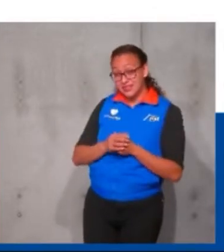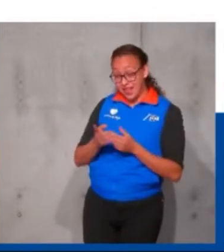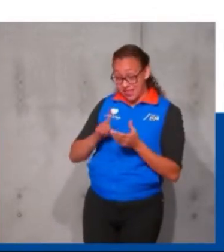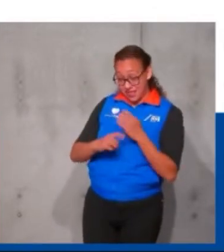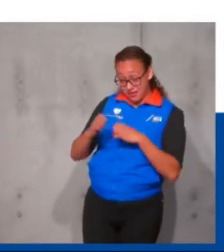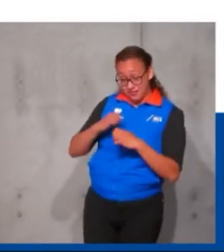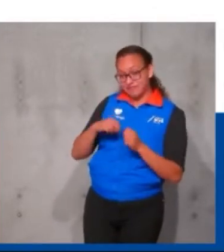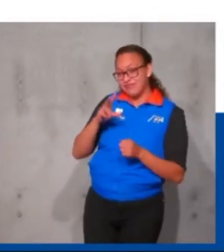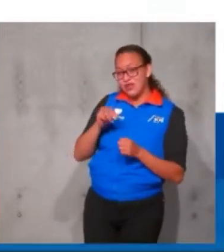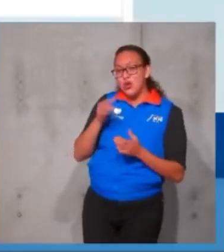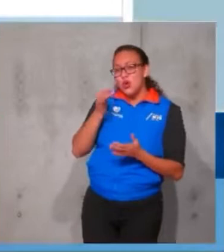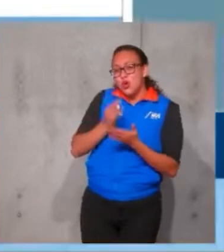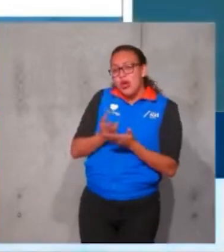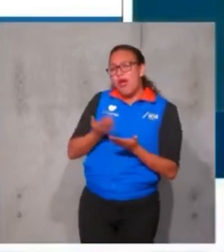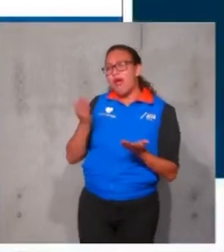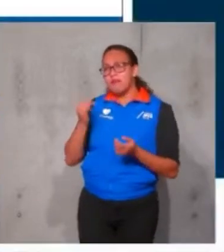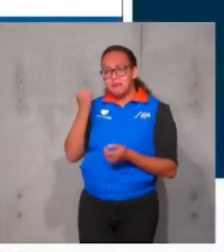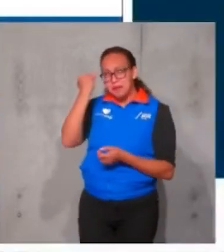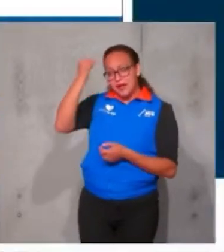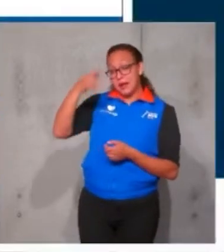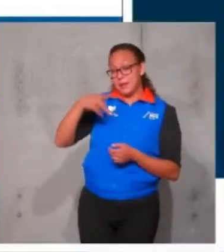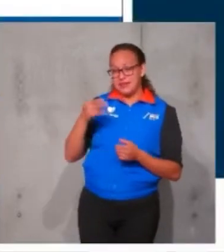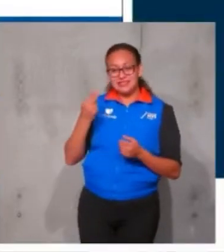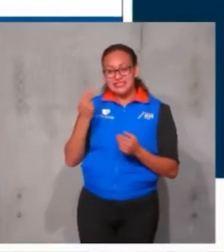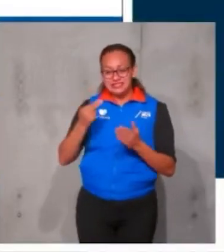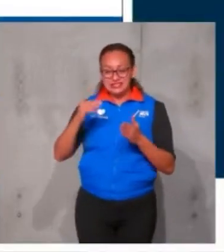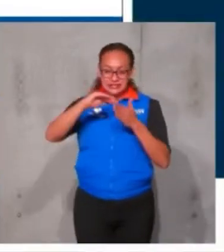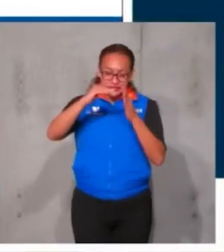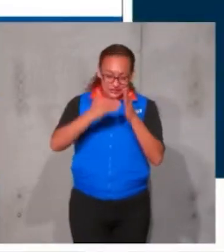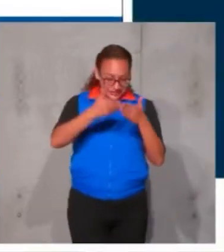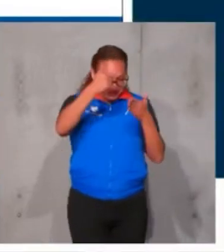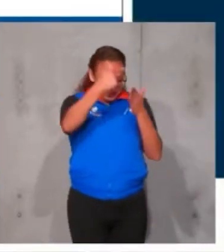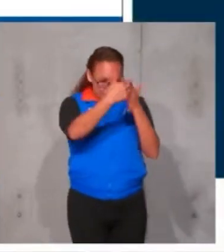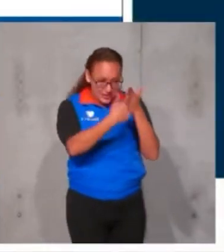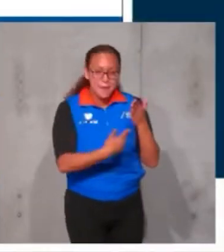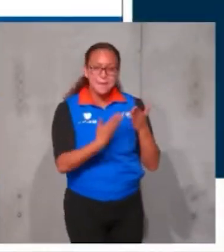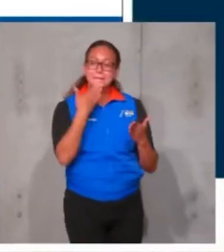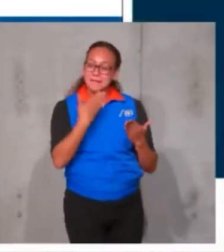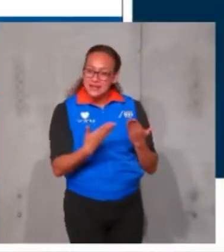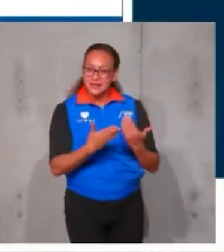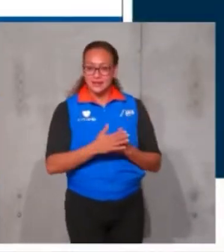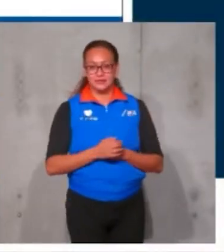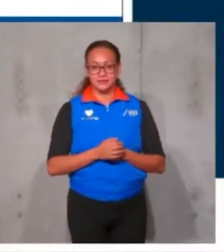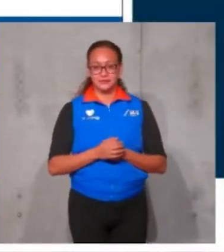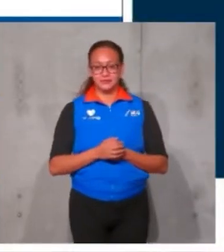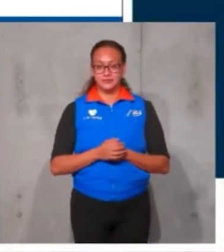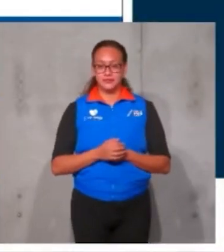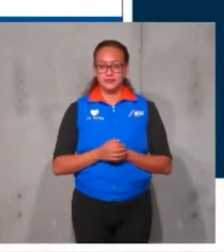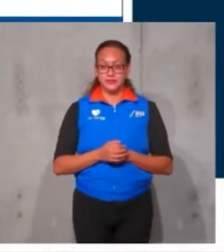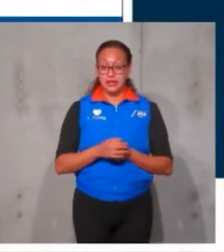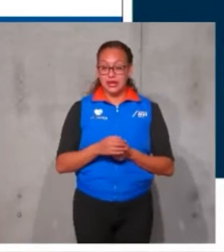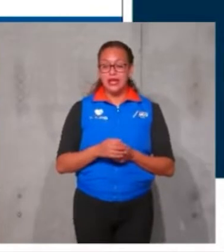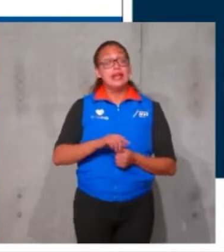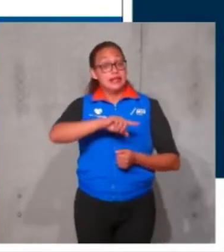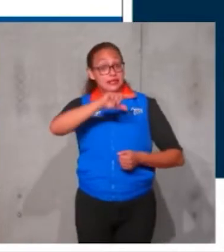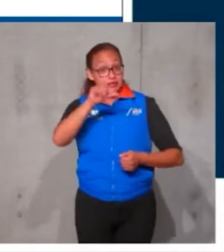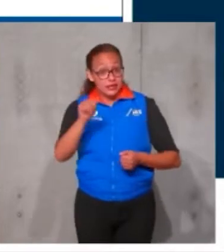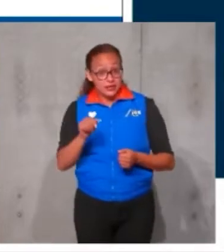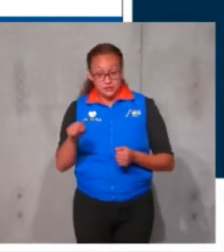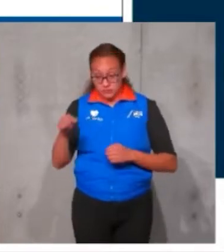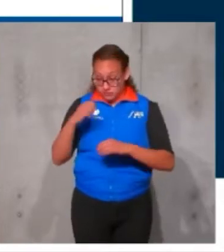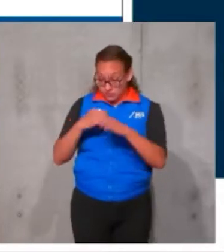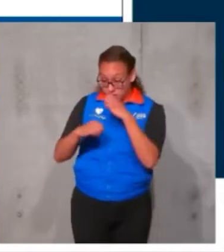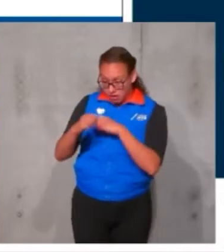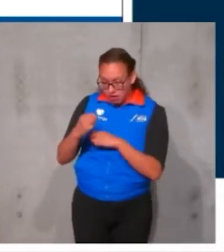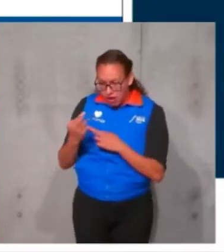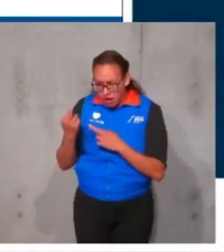core business de la empresa. Entonces, si nosotros identificamos cuáles son esos temas relevantes, nuestro